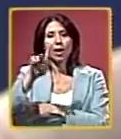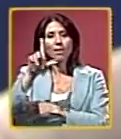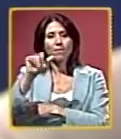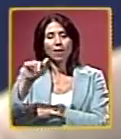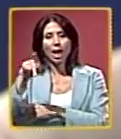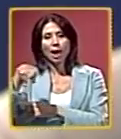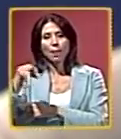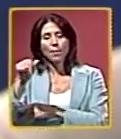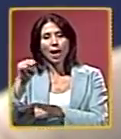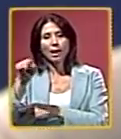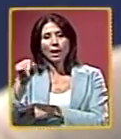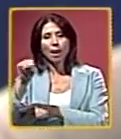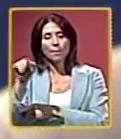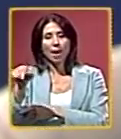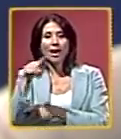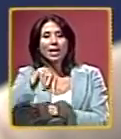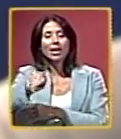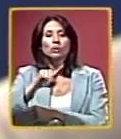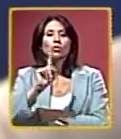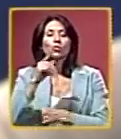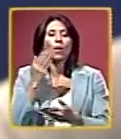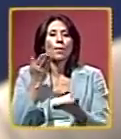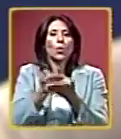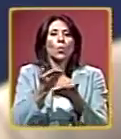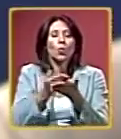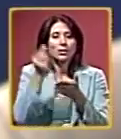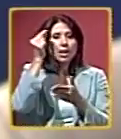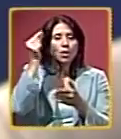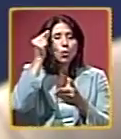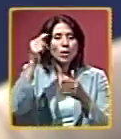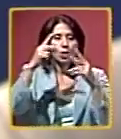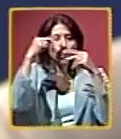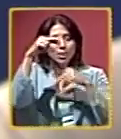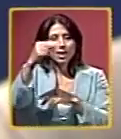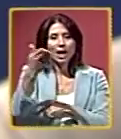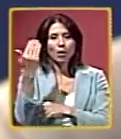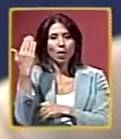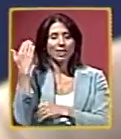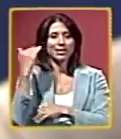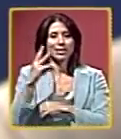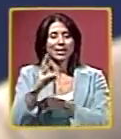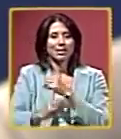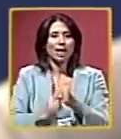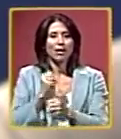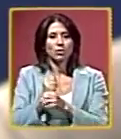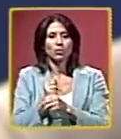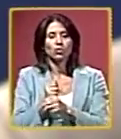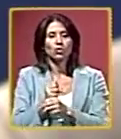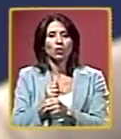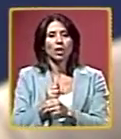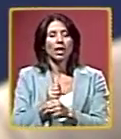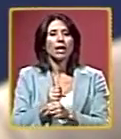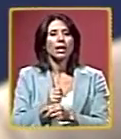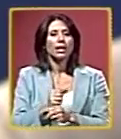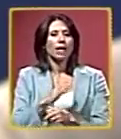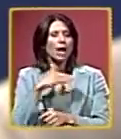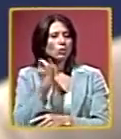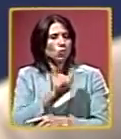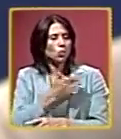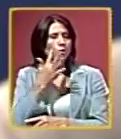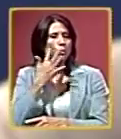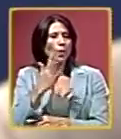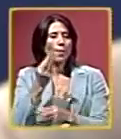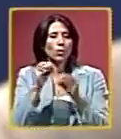es una propuesta del gobierno mexicano de hace 6 años que nos parece muy